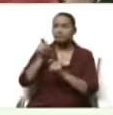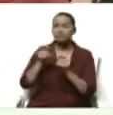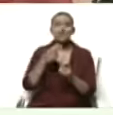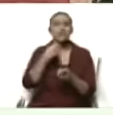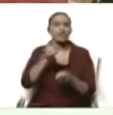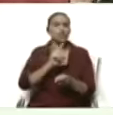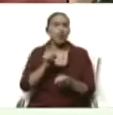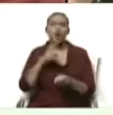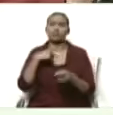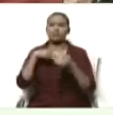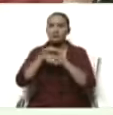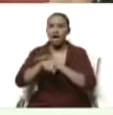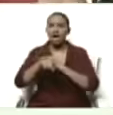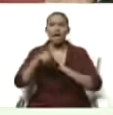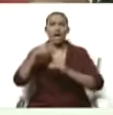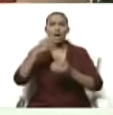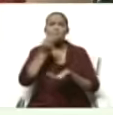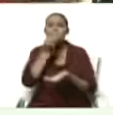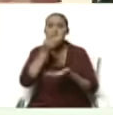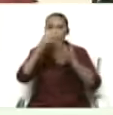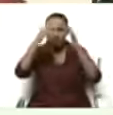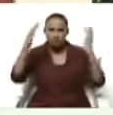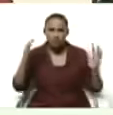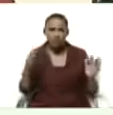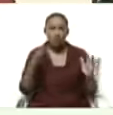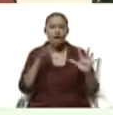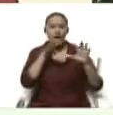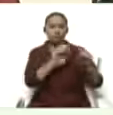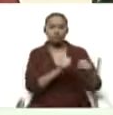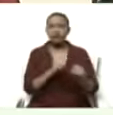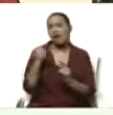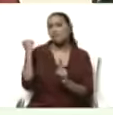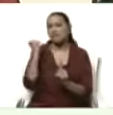tanque meter al presidente bueno y y